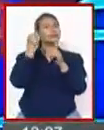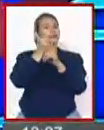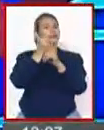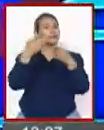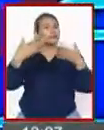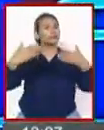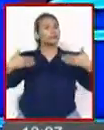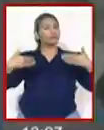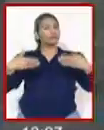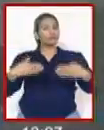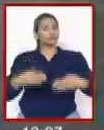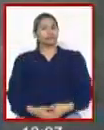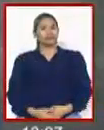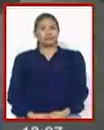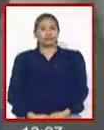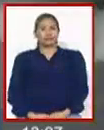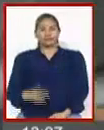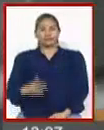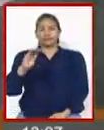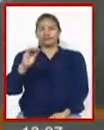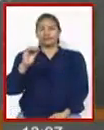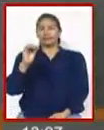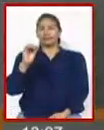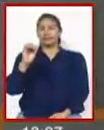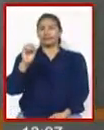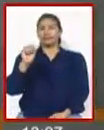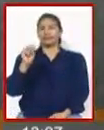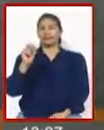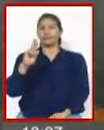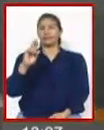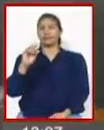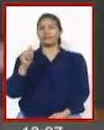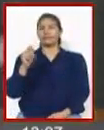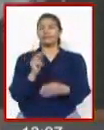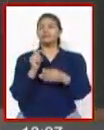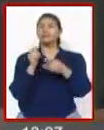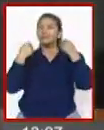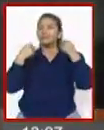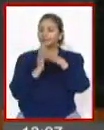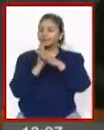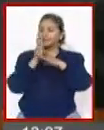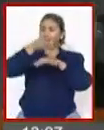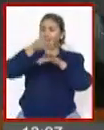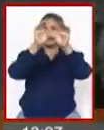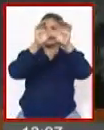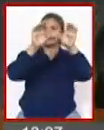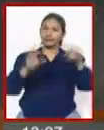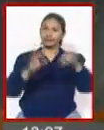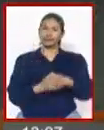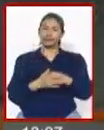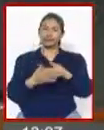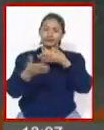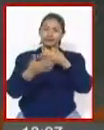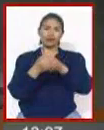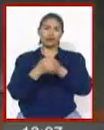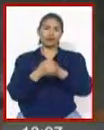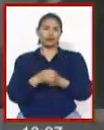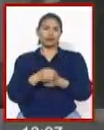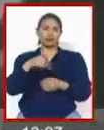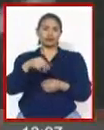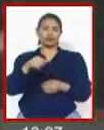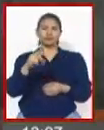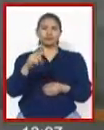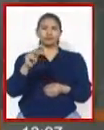trufi. La señora Rosaura Arias, de 62 años de edad, intentaba cruzar la carretera a Cotoca, a la altura de la urbanización